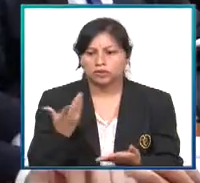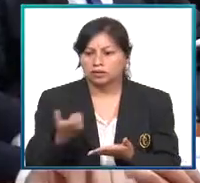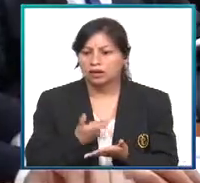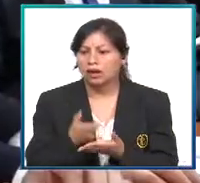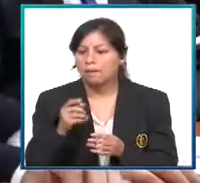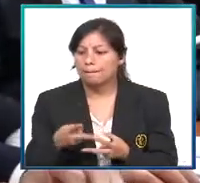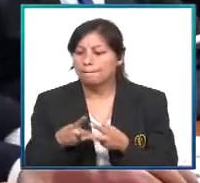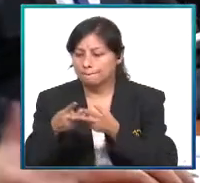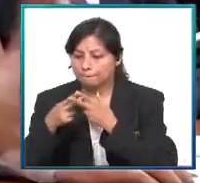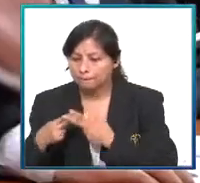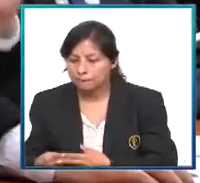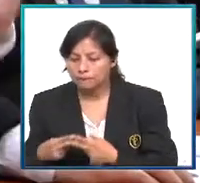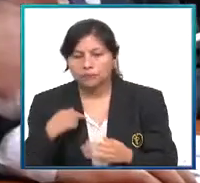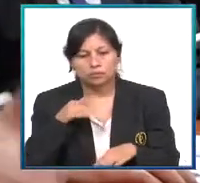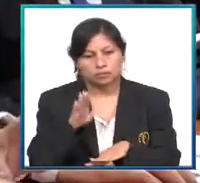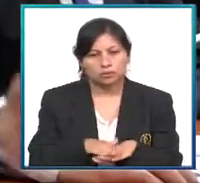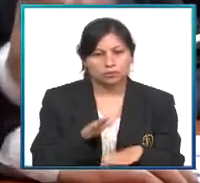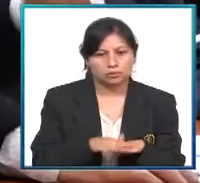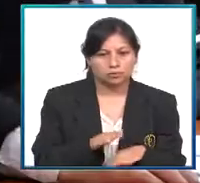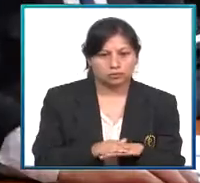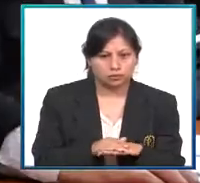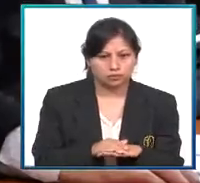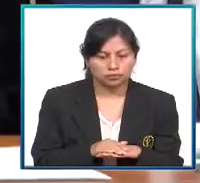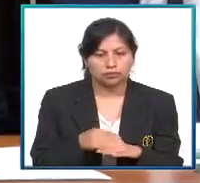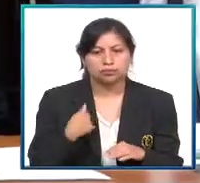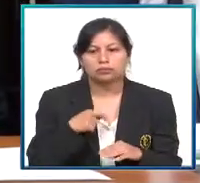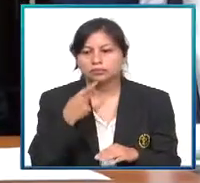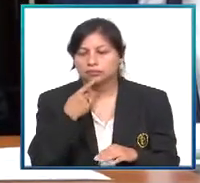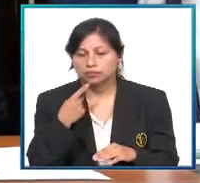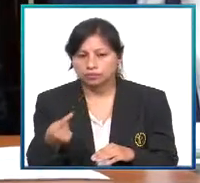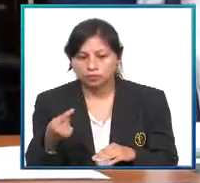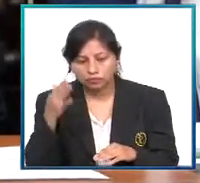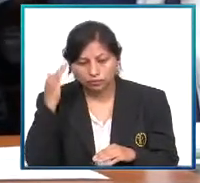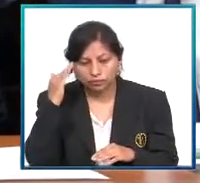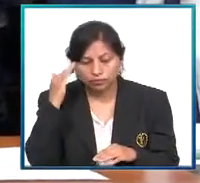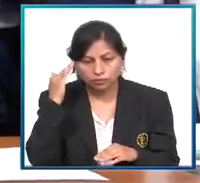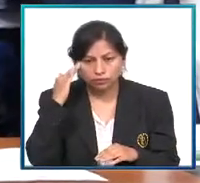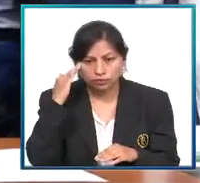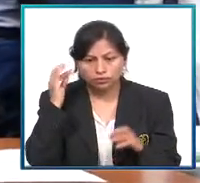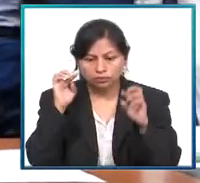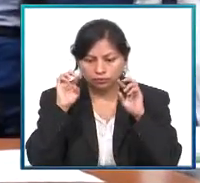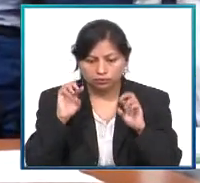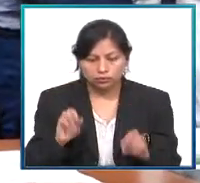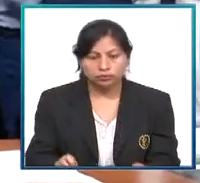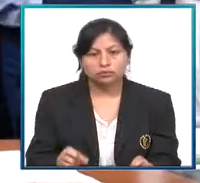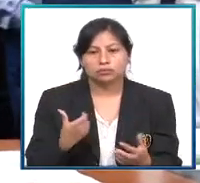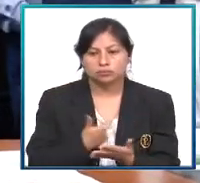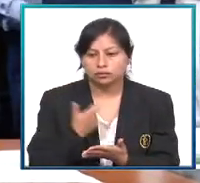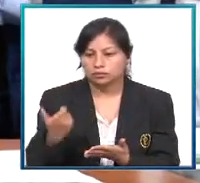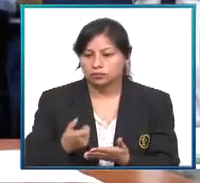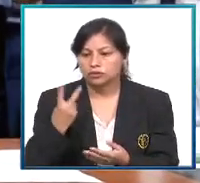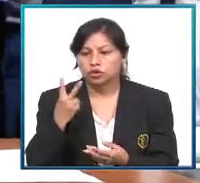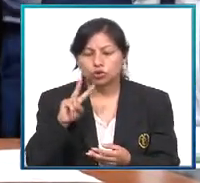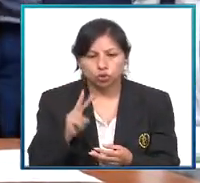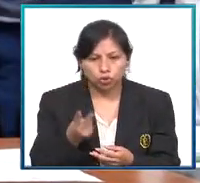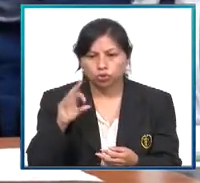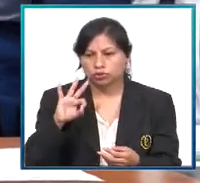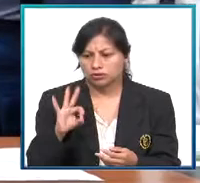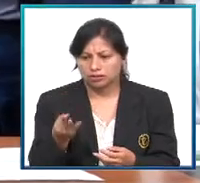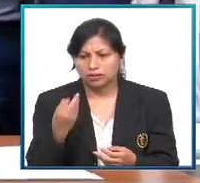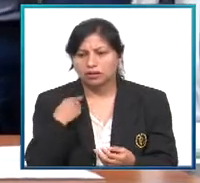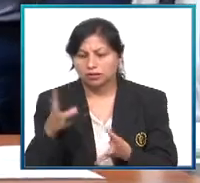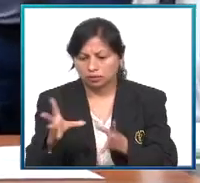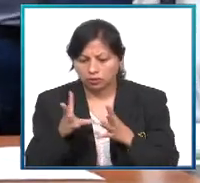créditos. Los legisladores solicitaron a las autoridades de Banrural tomar conciencia de personas que tienen que pagar el doble o triple de lo